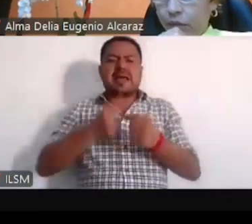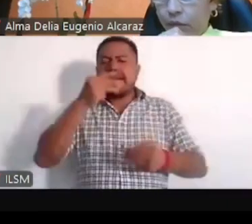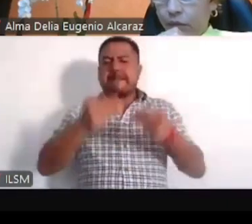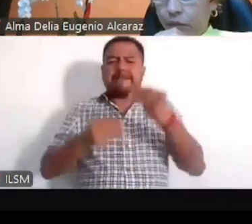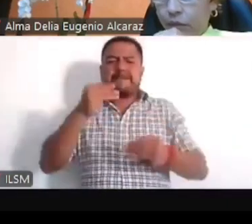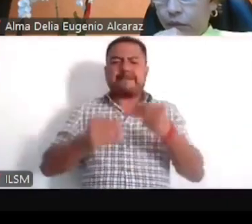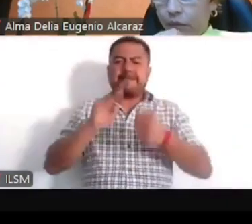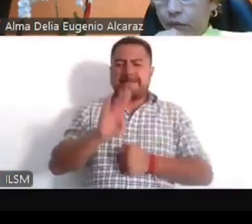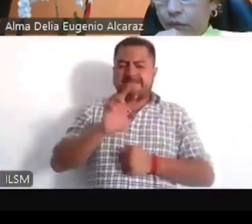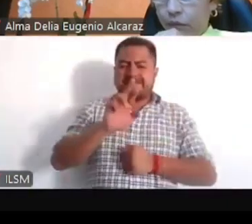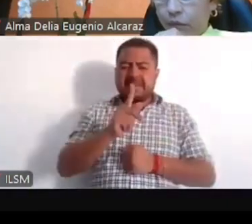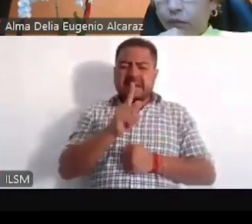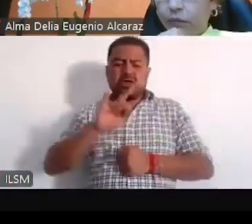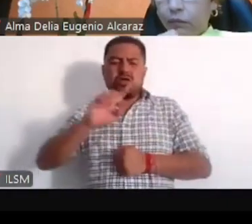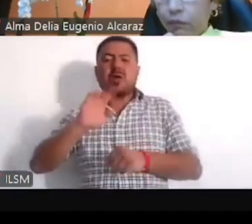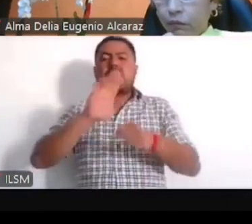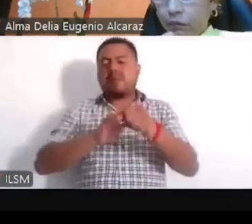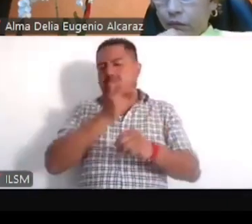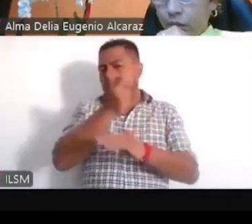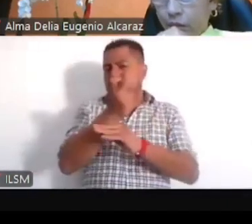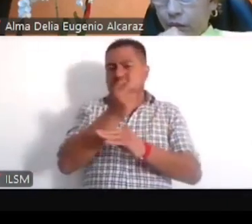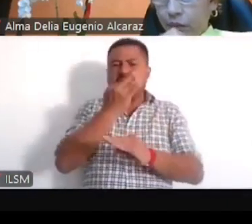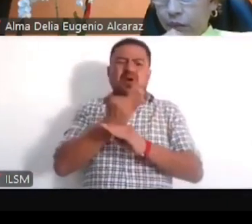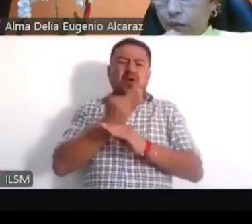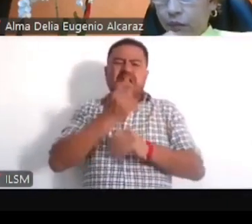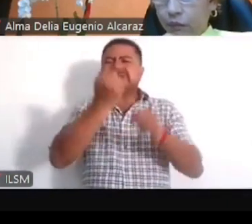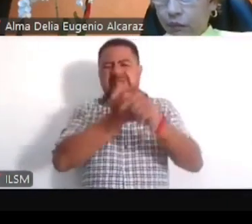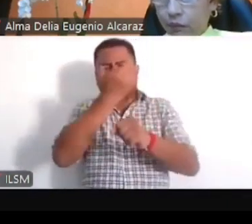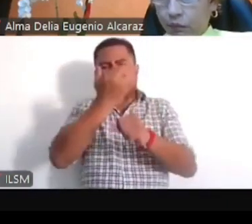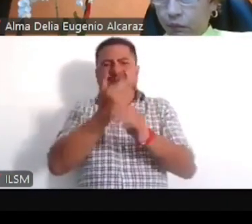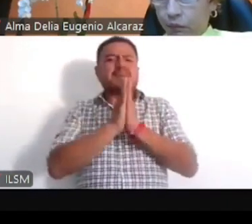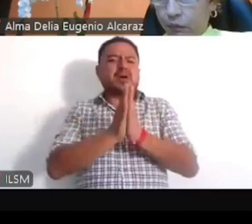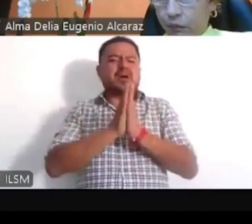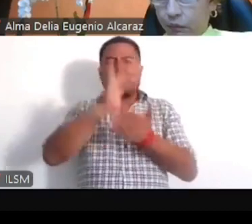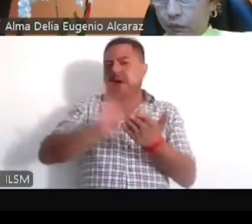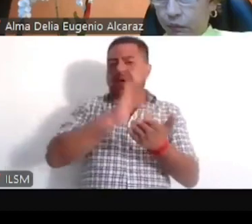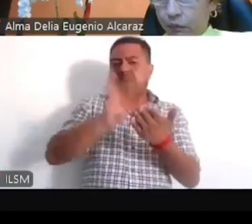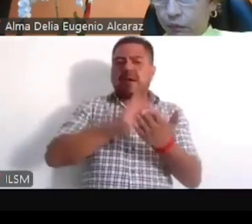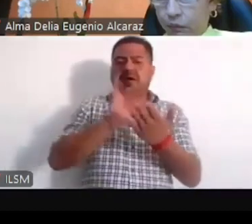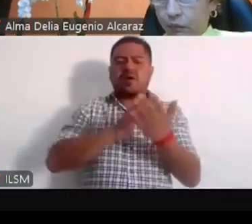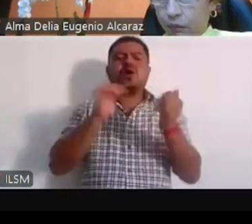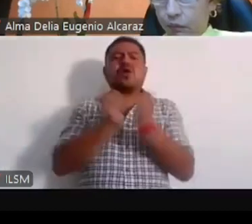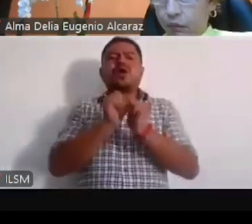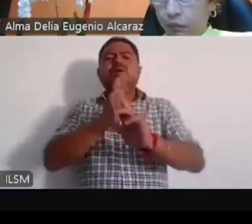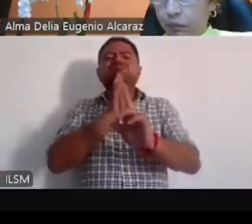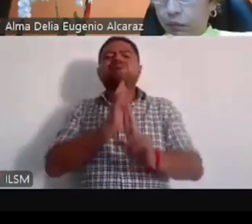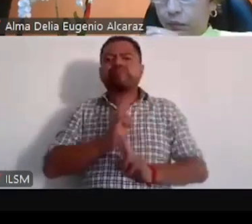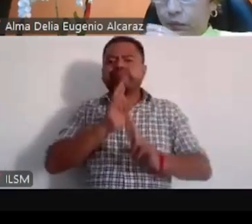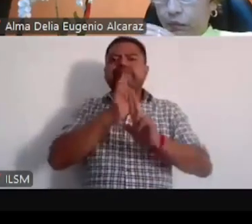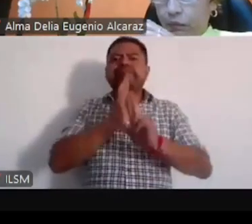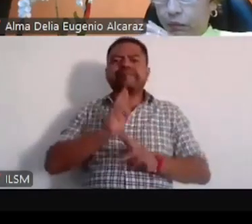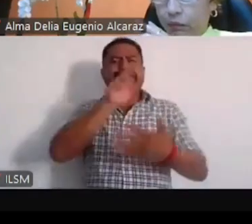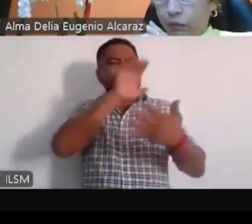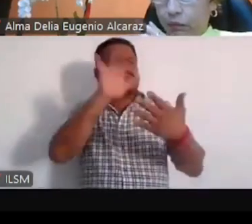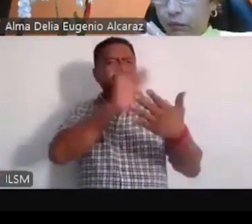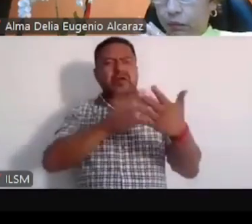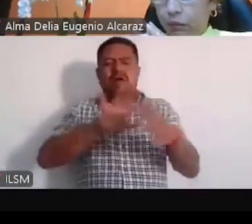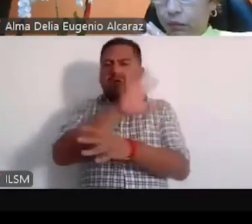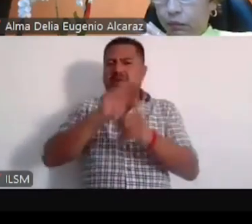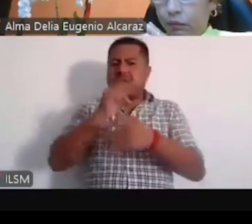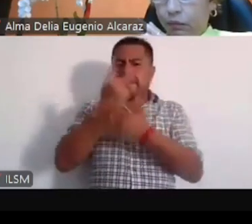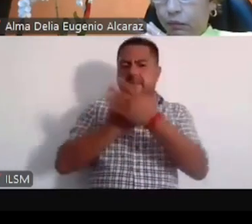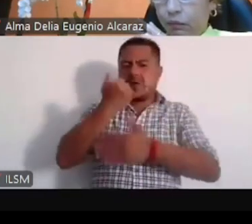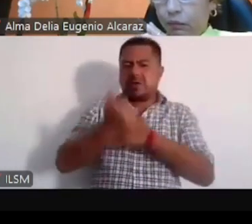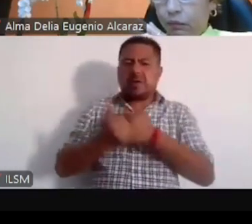de Rosa Delgado Brito por lo tanto le solicito secretario nos apoye con la cuenta y los resolutivos del proyecto